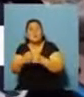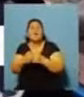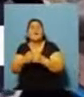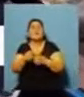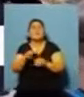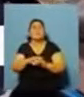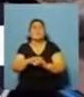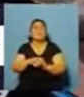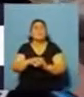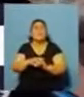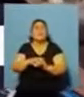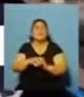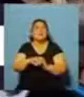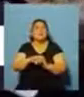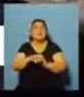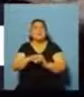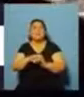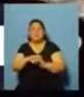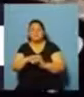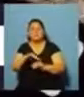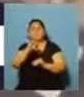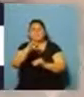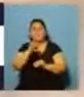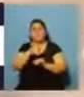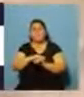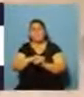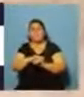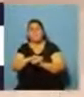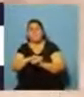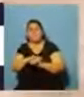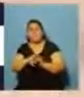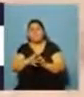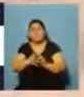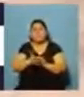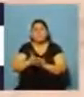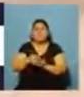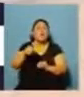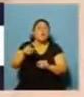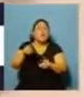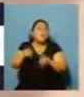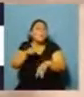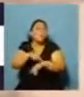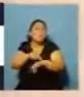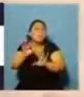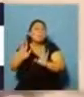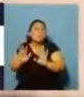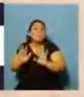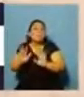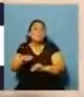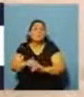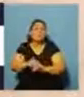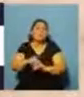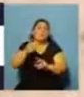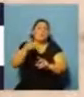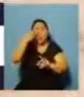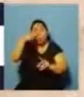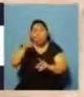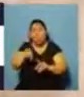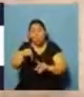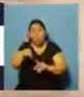espera de la recepción de denuncias y declaraciones de los protagonistas. ¿Hay denuncias sobre esto? Efectivamente, ayer a última hora se